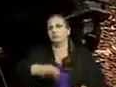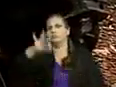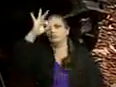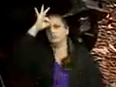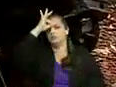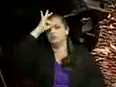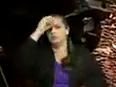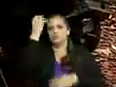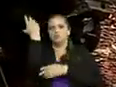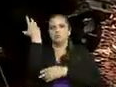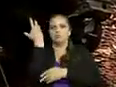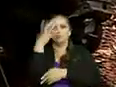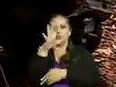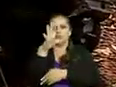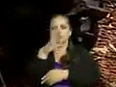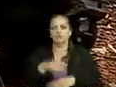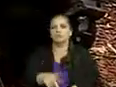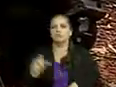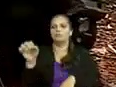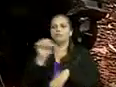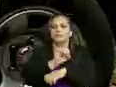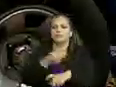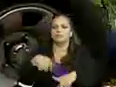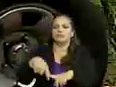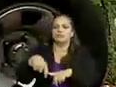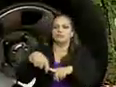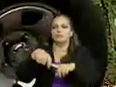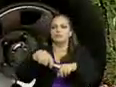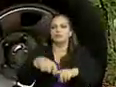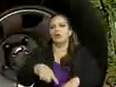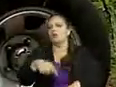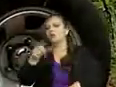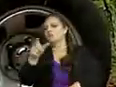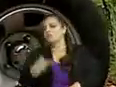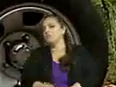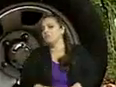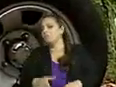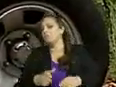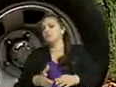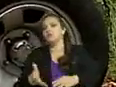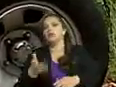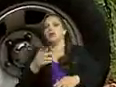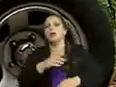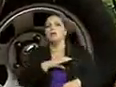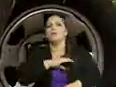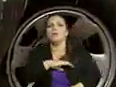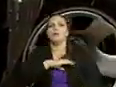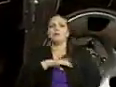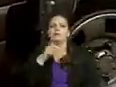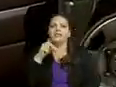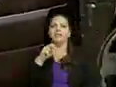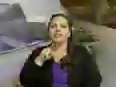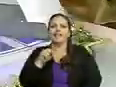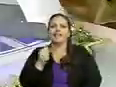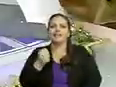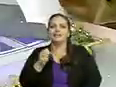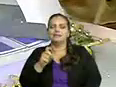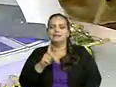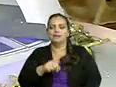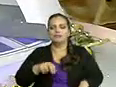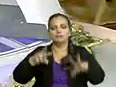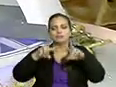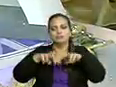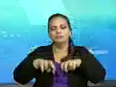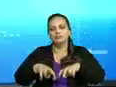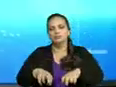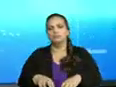el Laboratorio de Criminalística y Ciencias Forenses de la Policía Judicial. Y por otra parte, quiero contarles que